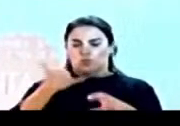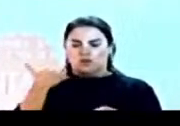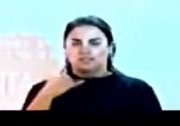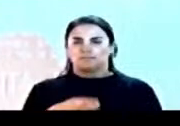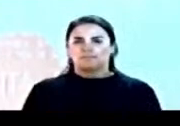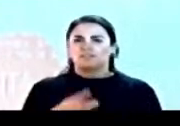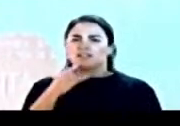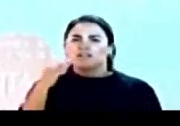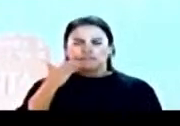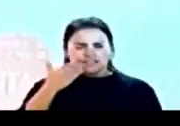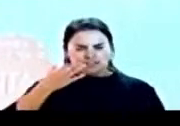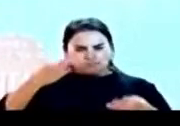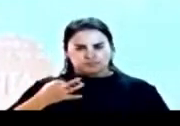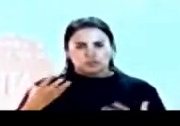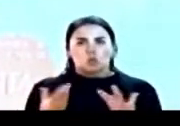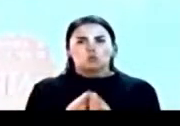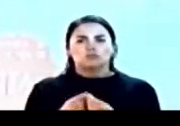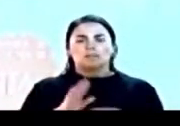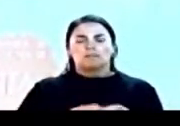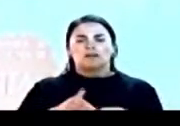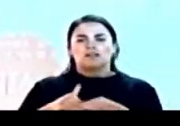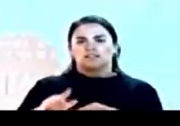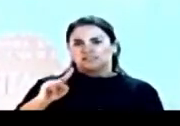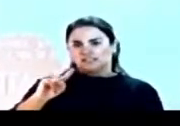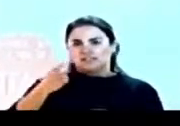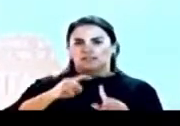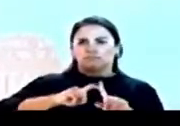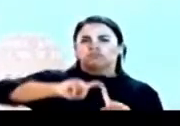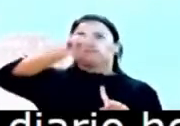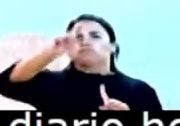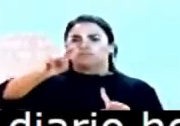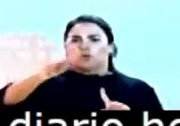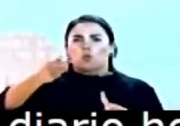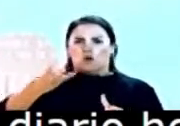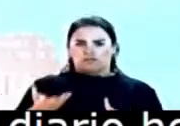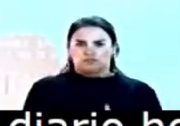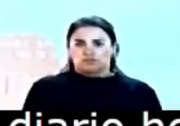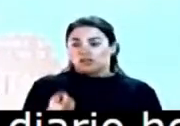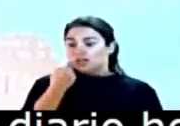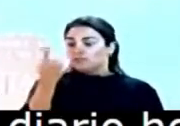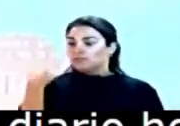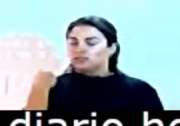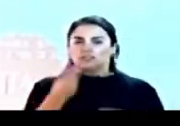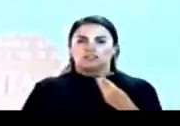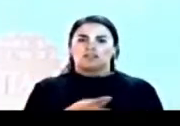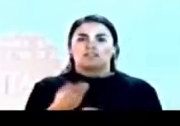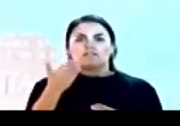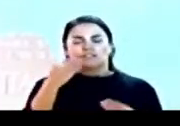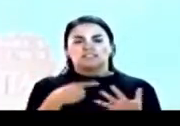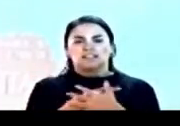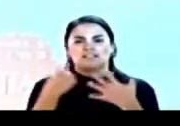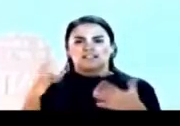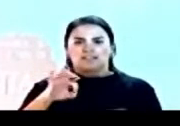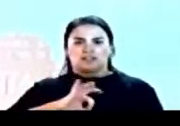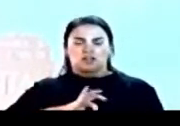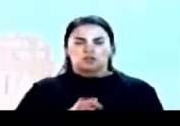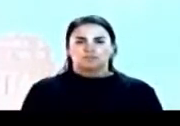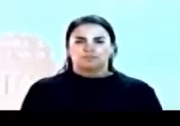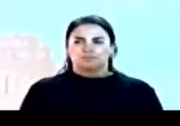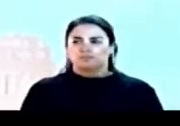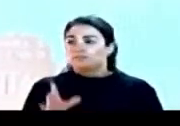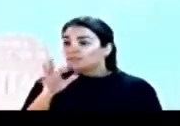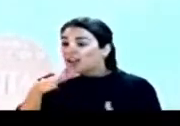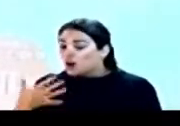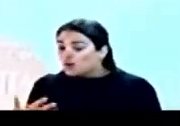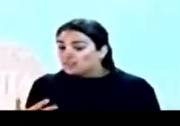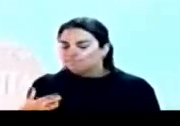¿tiene una fecha estimada la Junta sobre cuándo se alcanzará el pico de contagios? El año pasado se alcanzó el día 16 de enero. En estos momentos